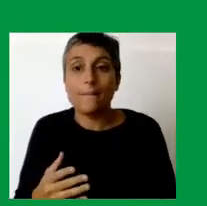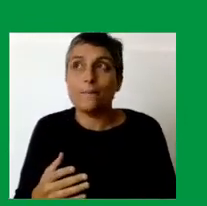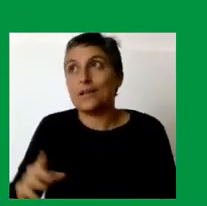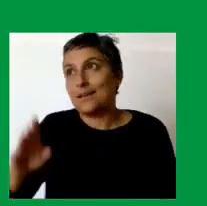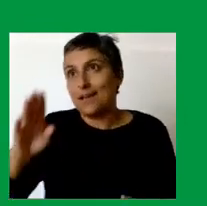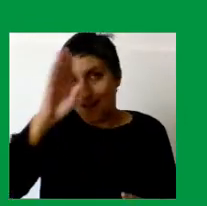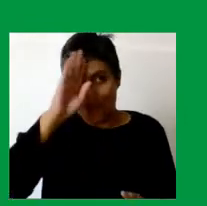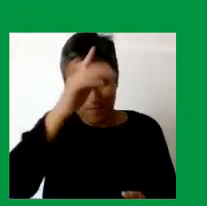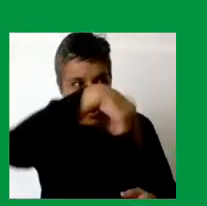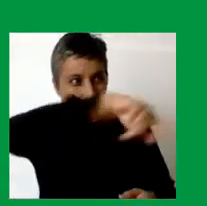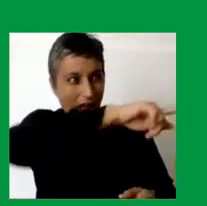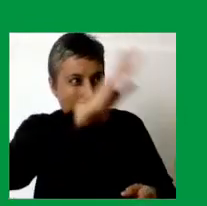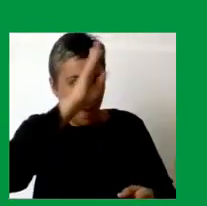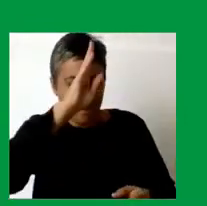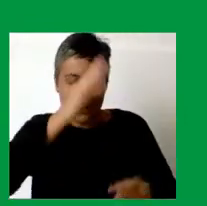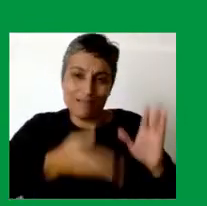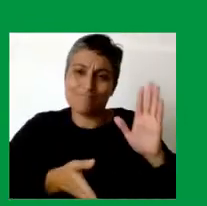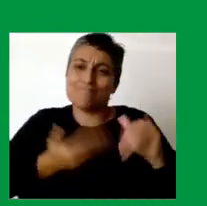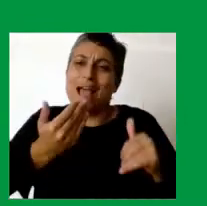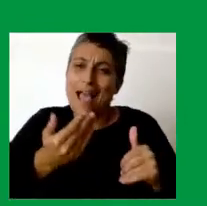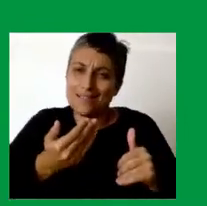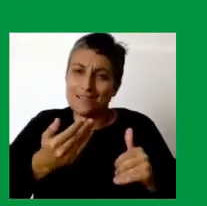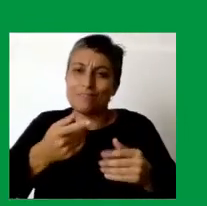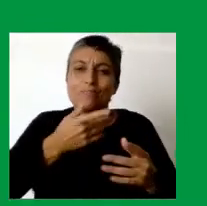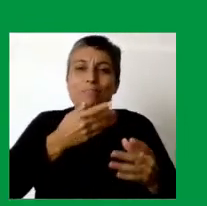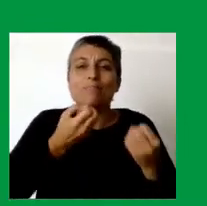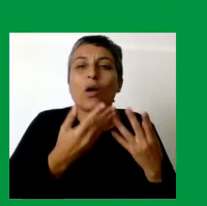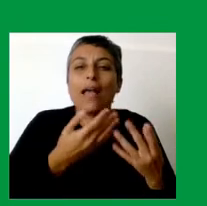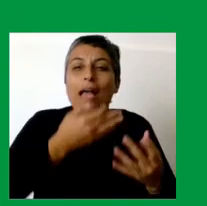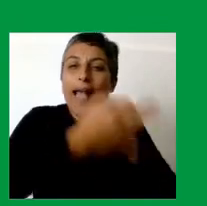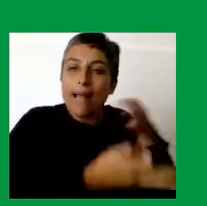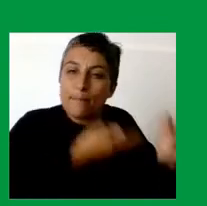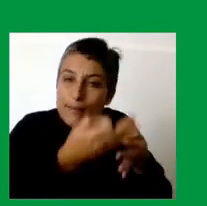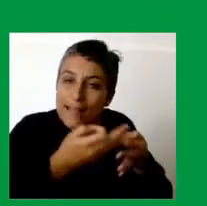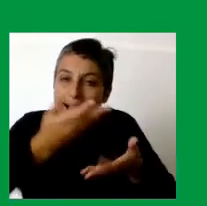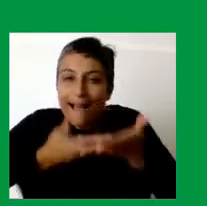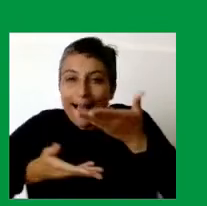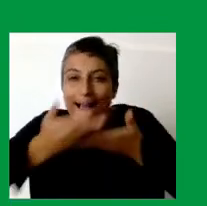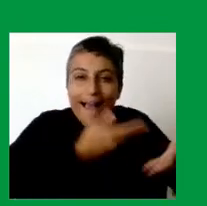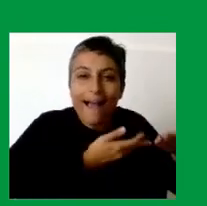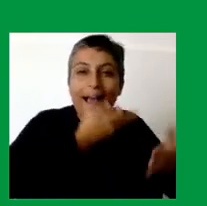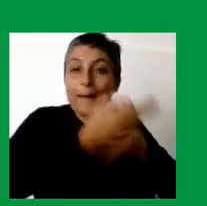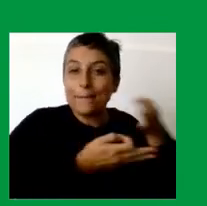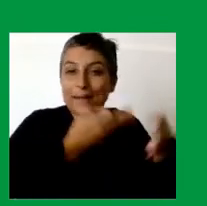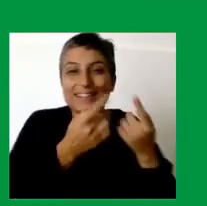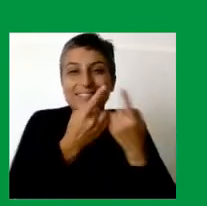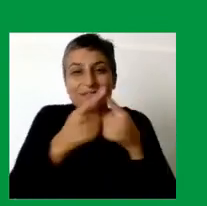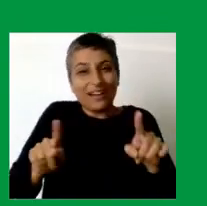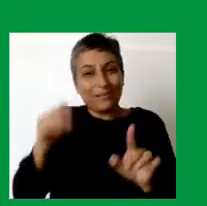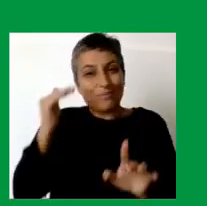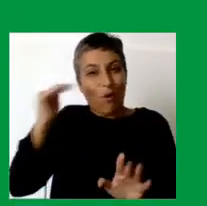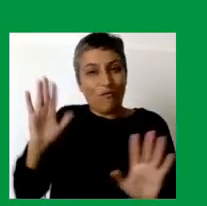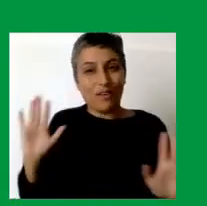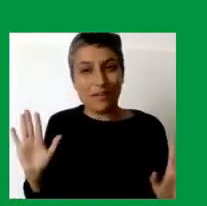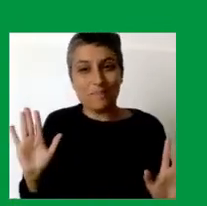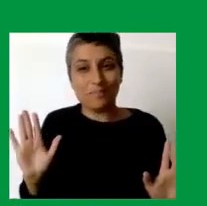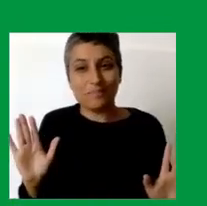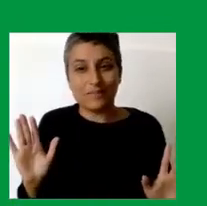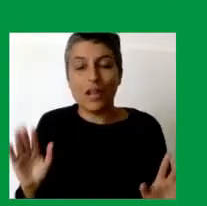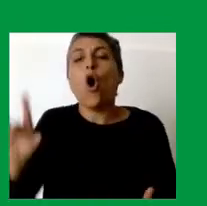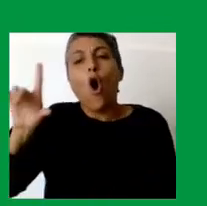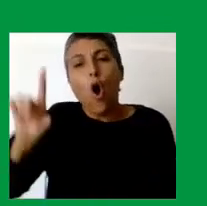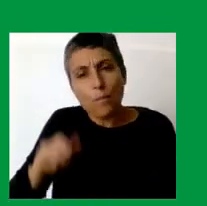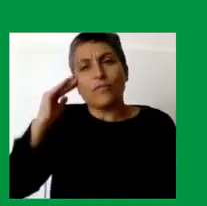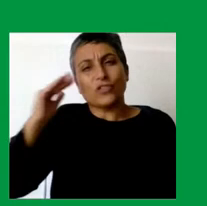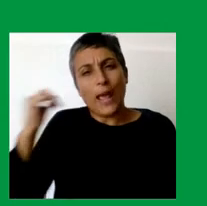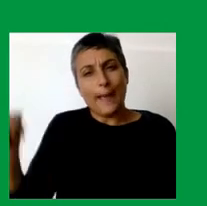un montón, ¿no? Entre pares se entienden y se explican de manera diferente que con el docente, ¿no? Porque el docente es irreemplazable, pero